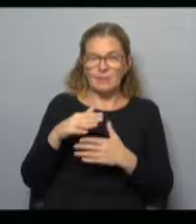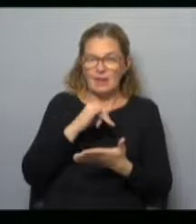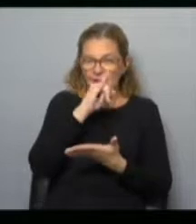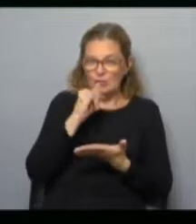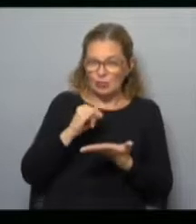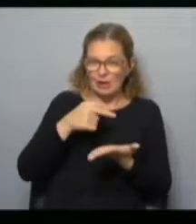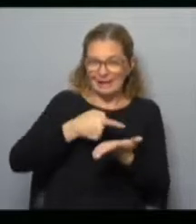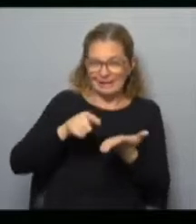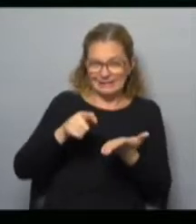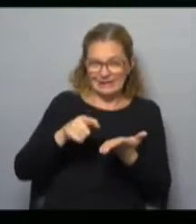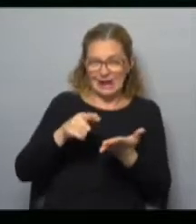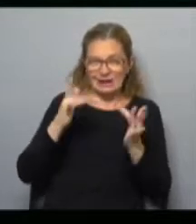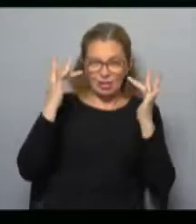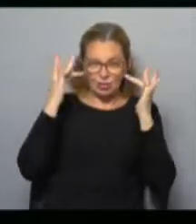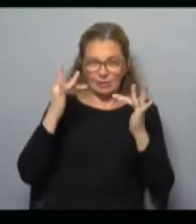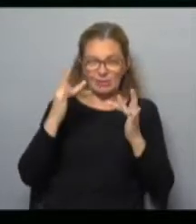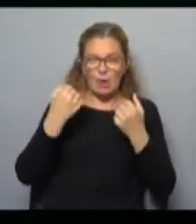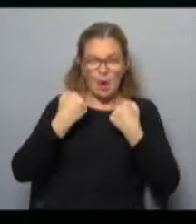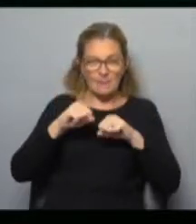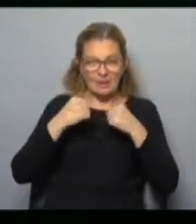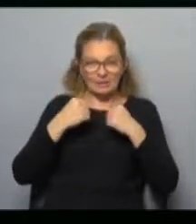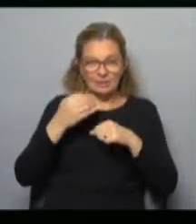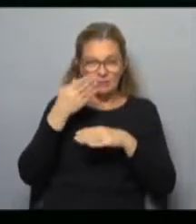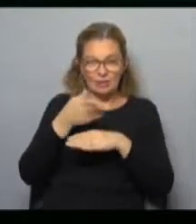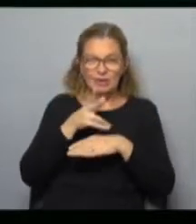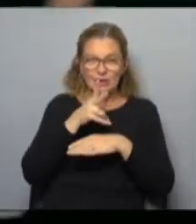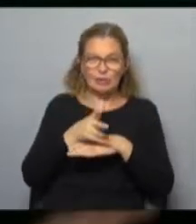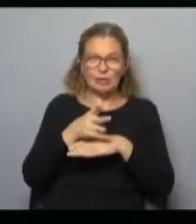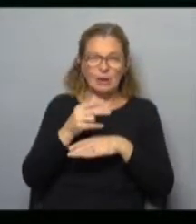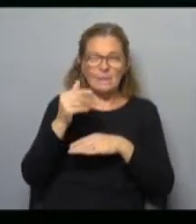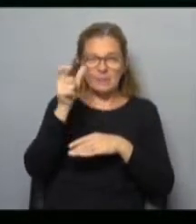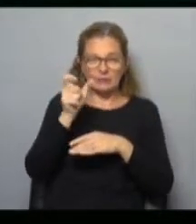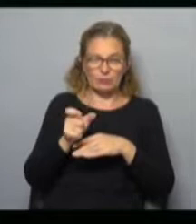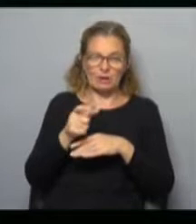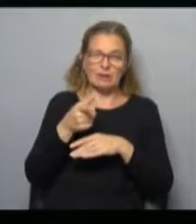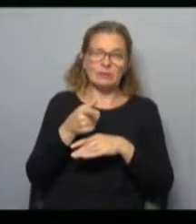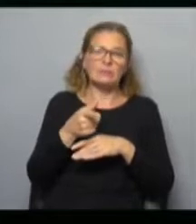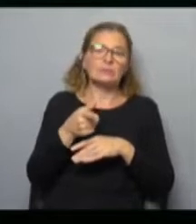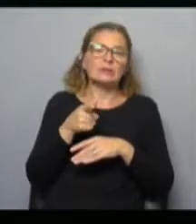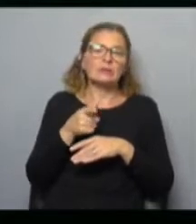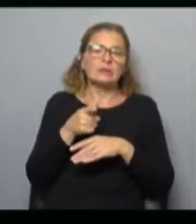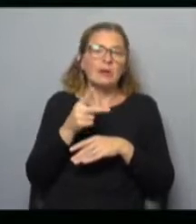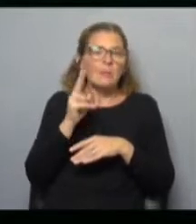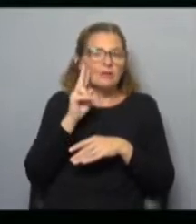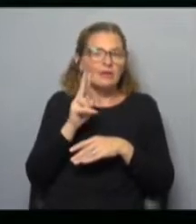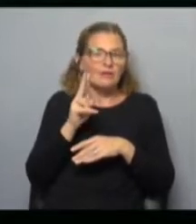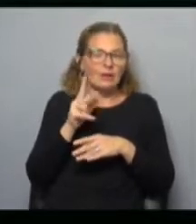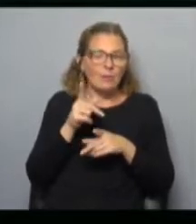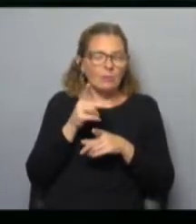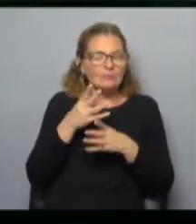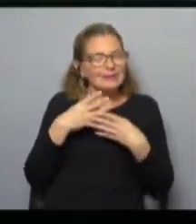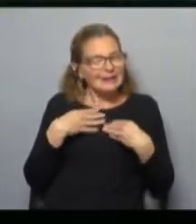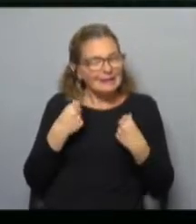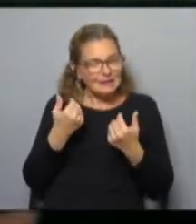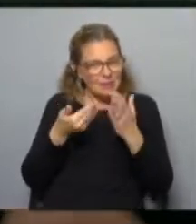centrales, y centros educativos de práctica, donde van los hijos de los profesionales, en ese caso se ve una percepción